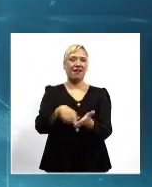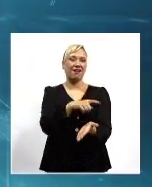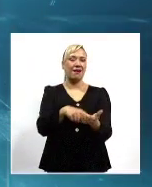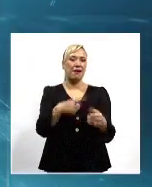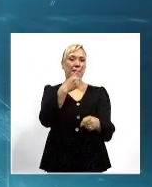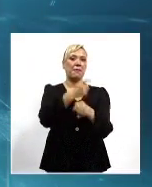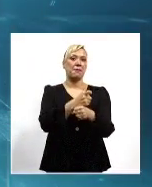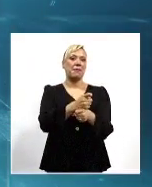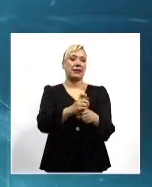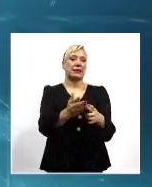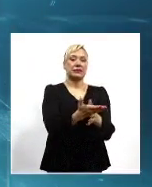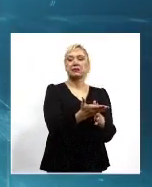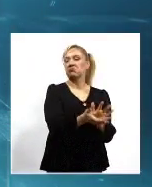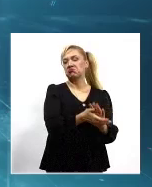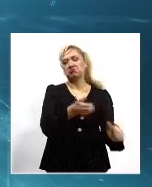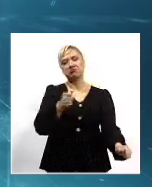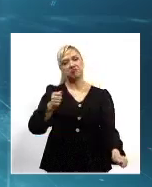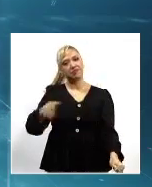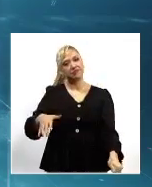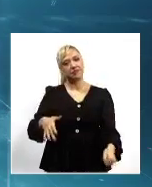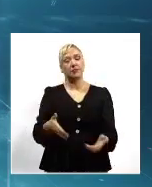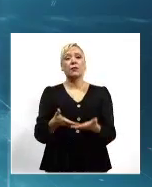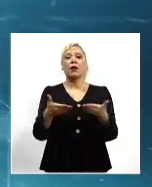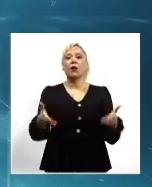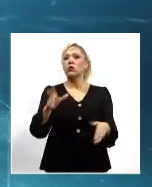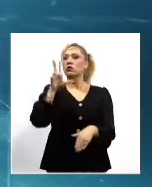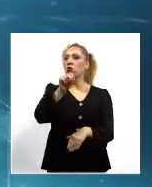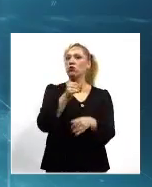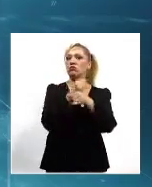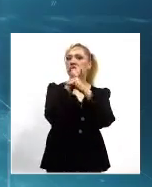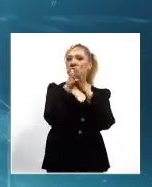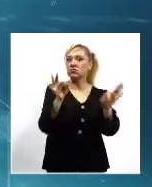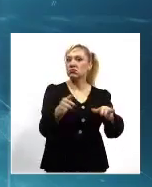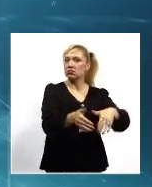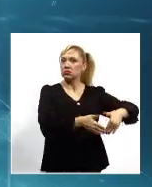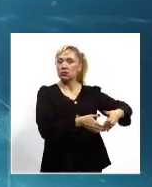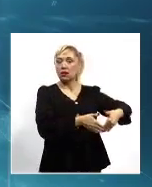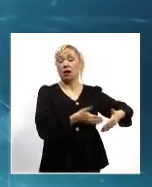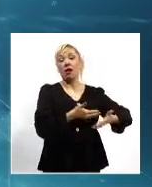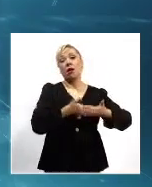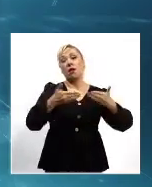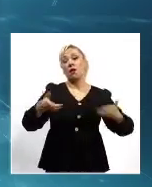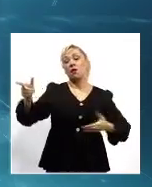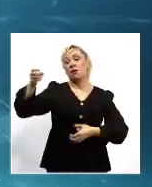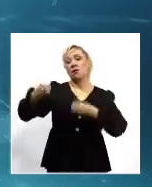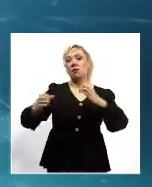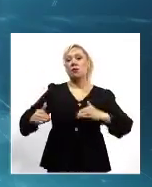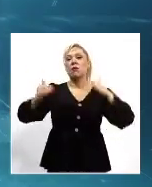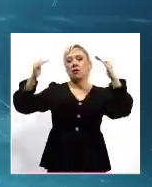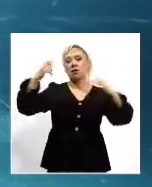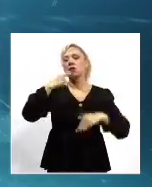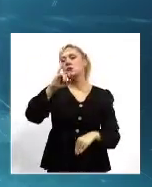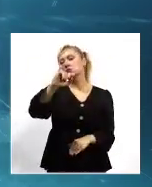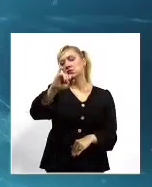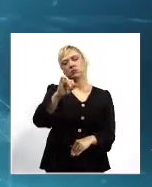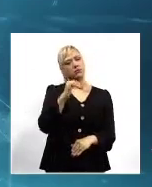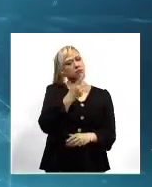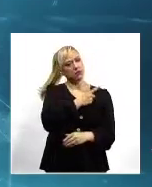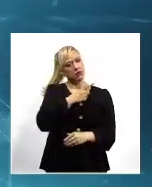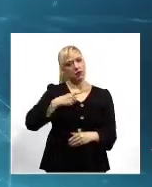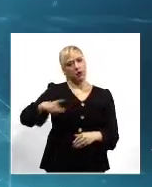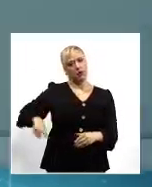Por restringir el derecho de acceso a la información, la Corte invalidó acuerdo presidencial que reservaba información de